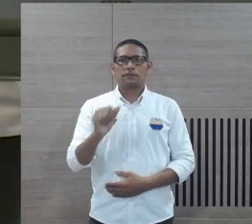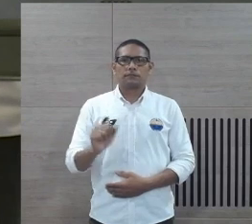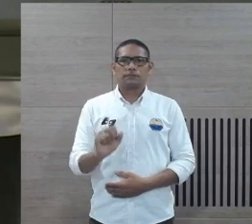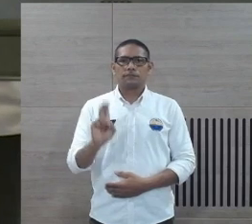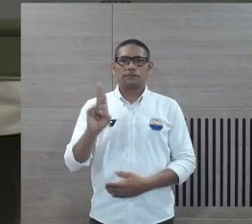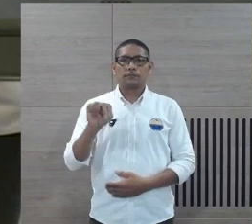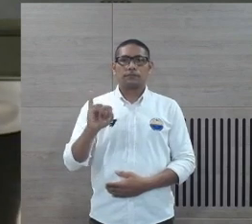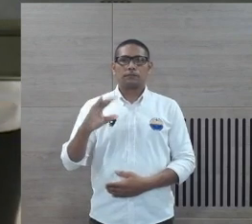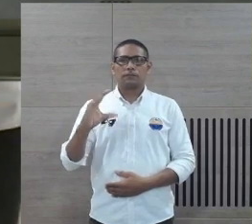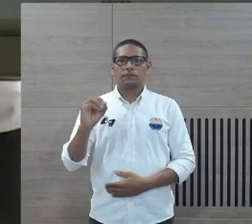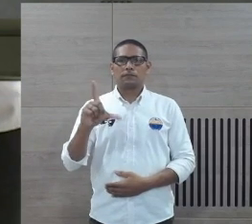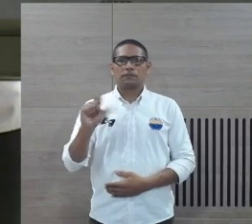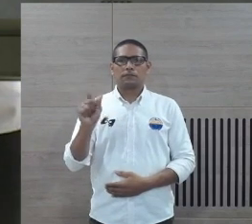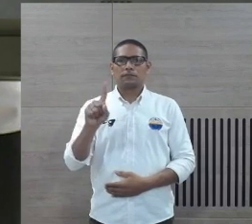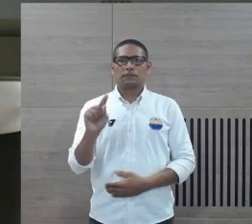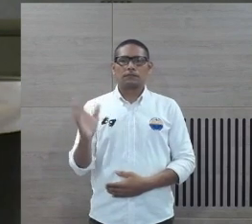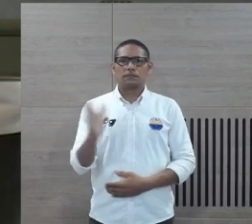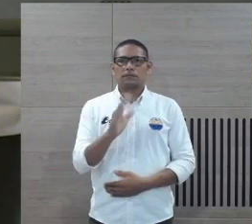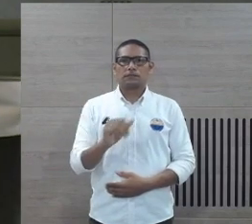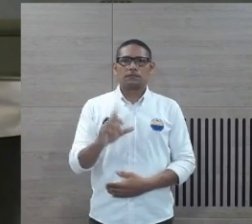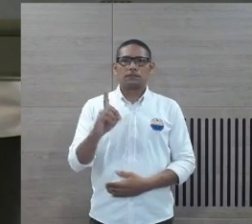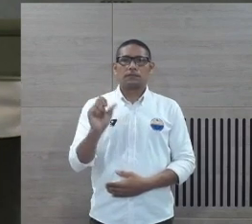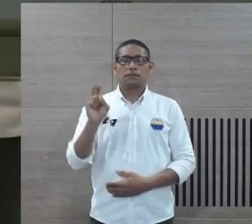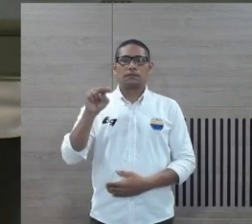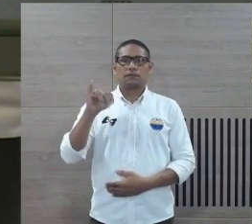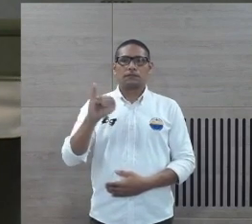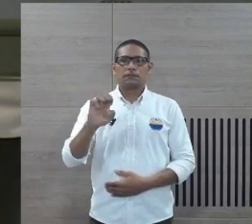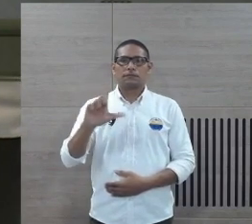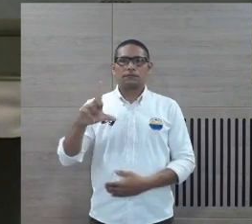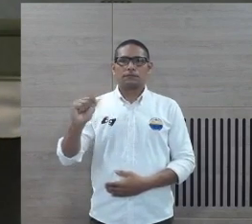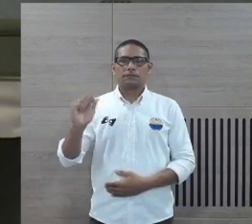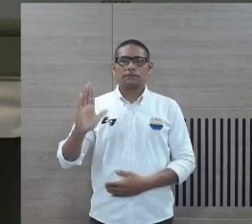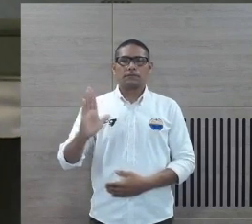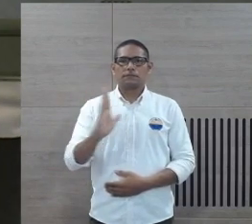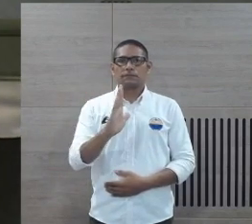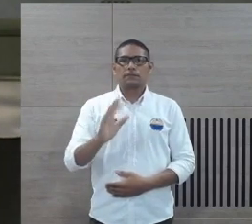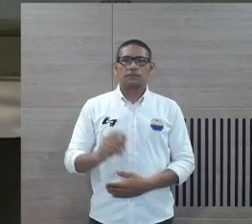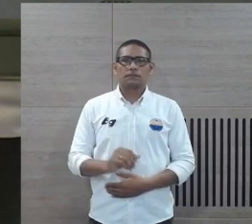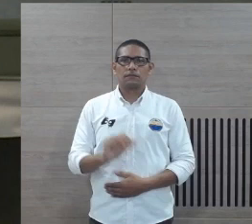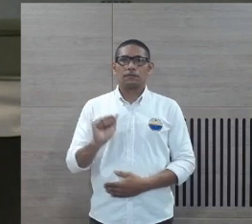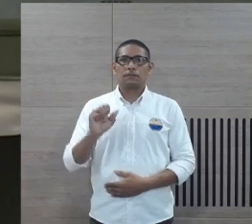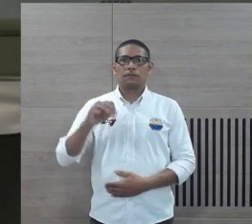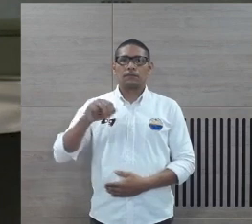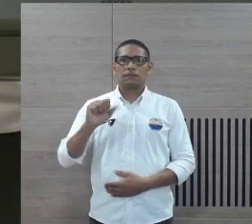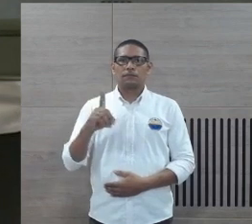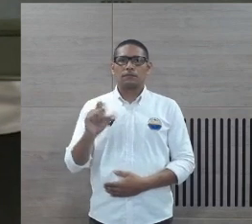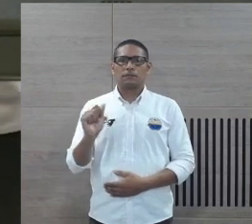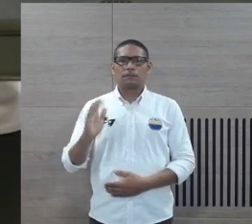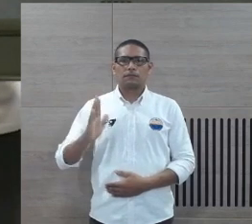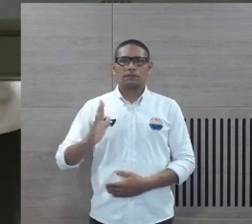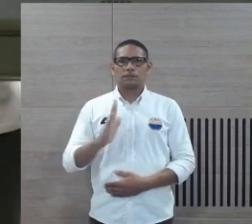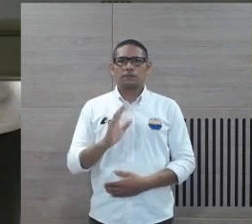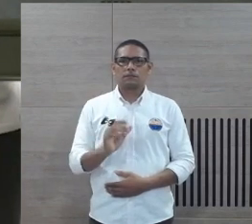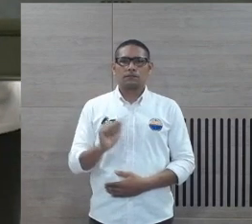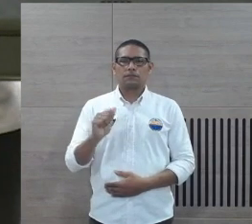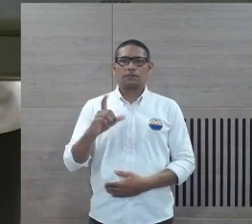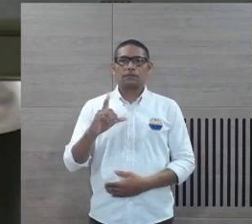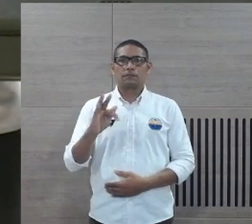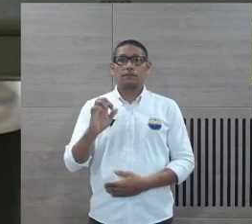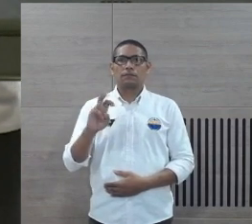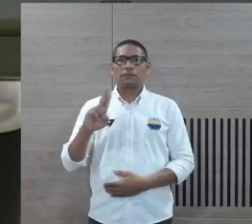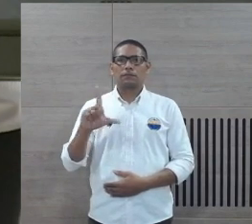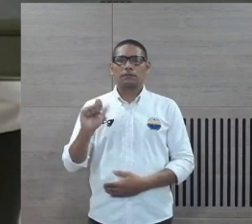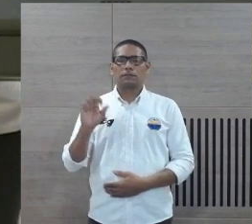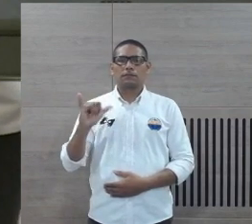Incapié Álvarez. Amada María Jaraba Áviles. Atenais Marcela Pérez Esmeral. María Margarita